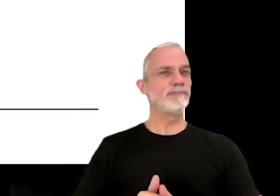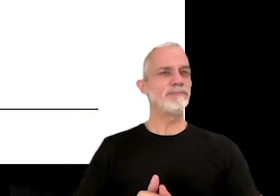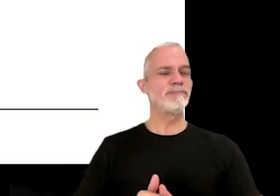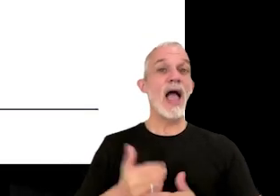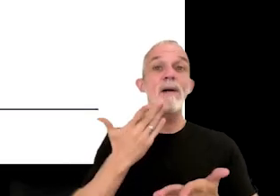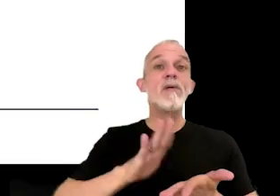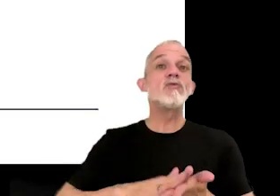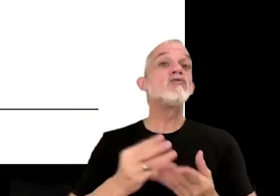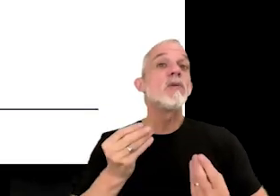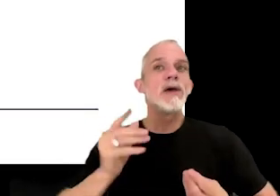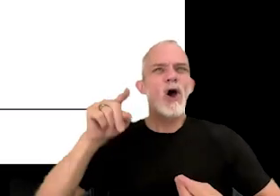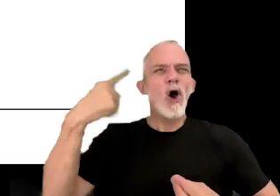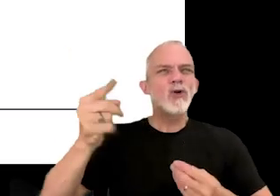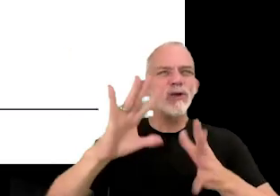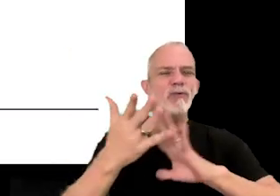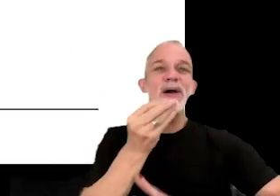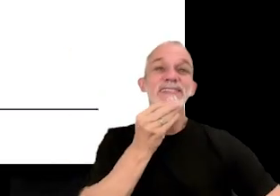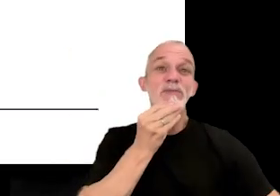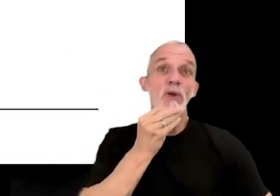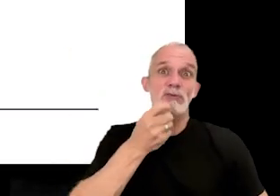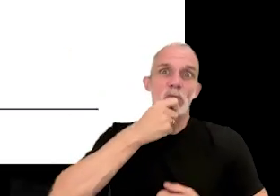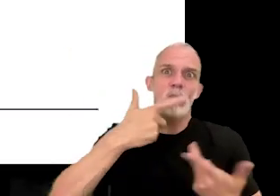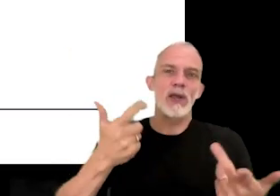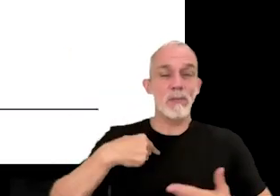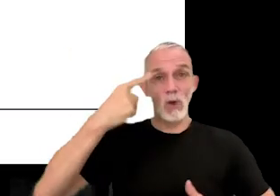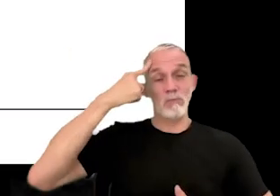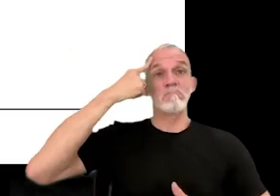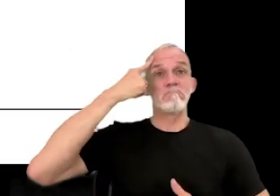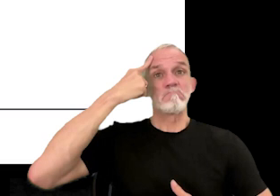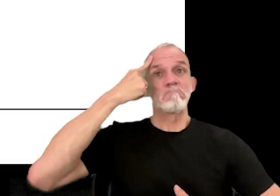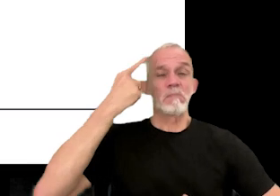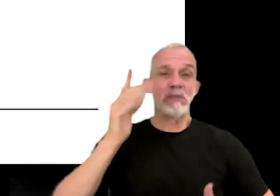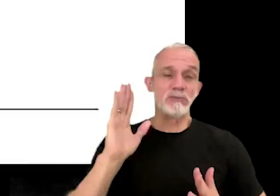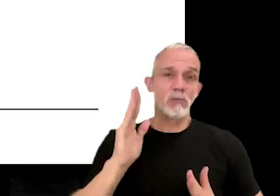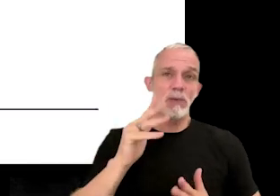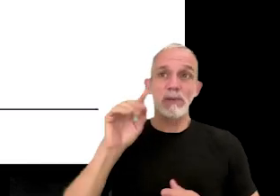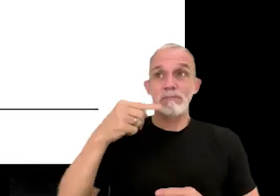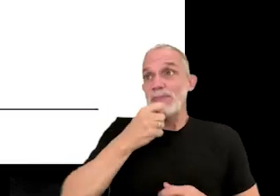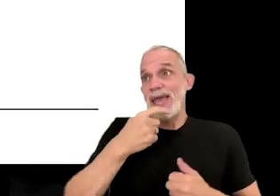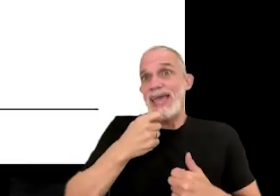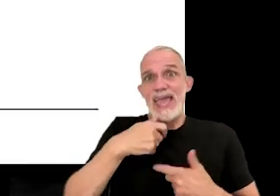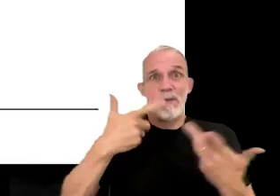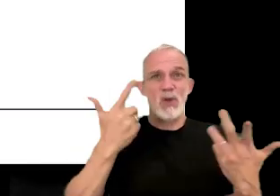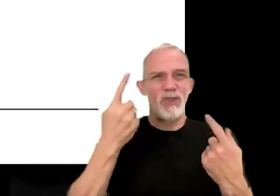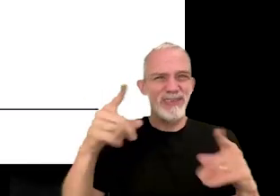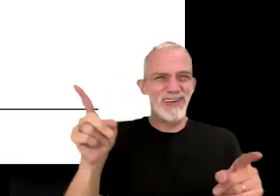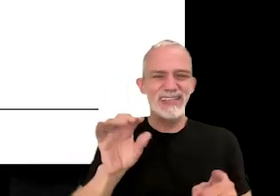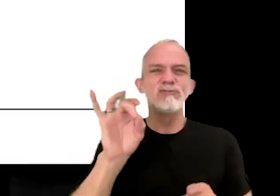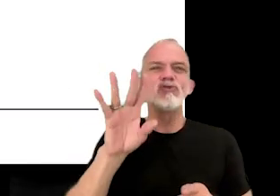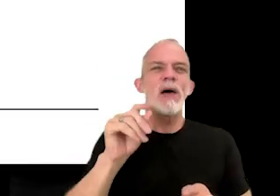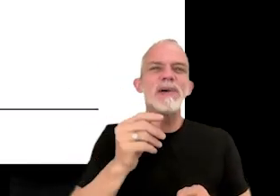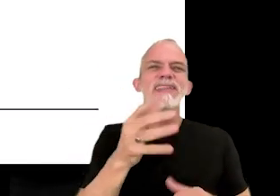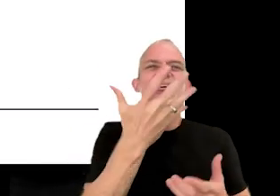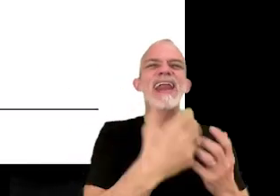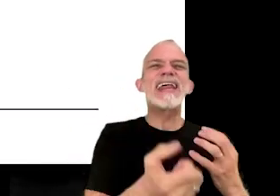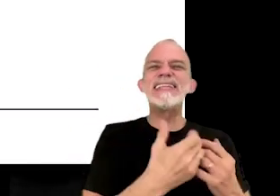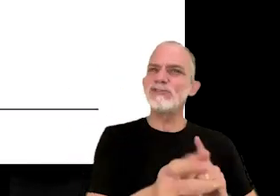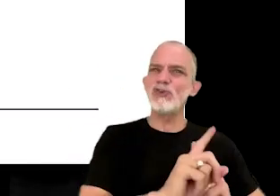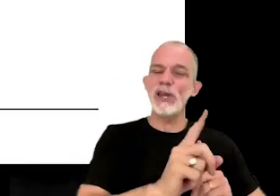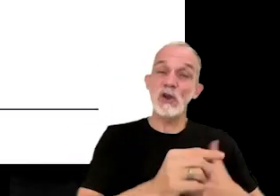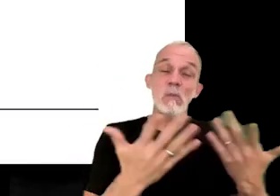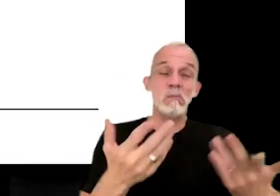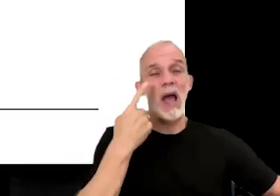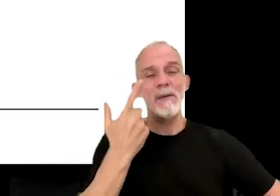hablemos de otros tipos de simulación, por ejemplo, se me ocurre a mí, ¿no? Para traer otros ejemplos también, que no sean solamente de retenciones. Entonces, bueno, a